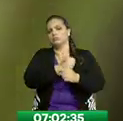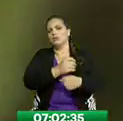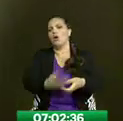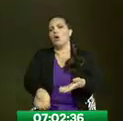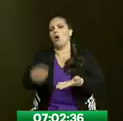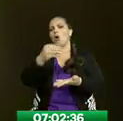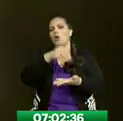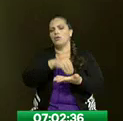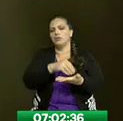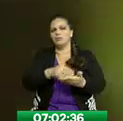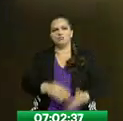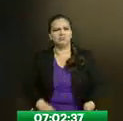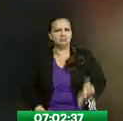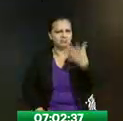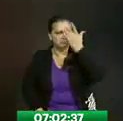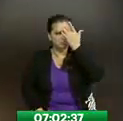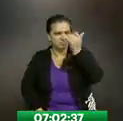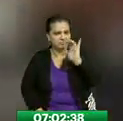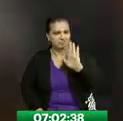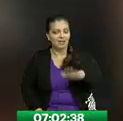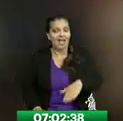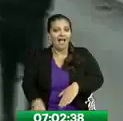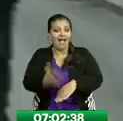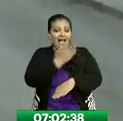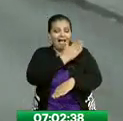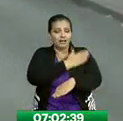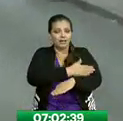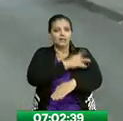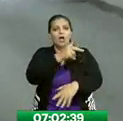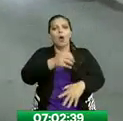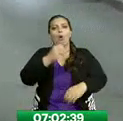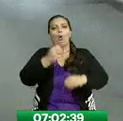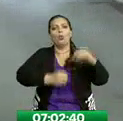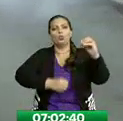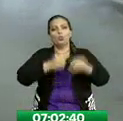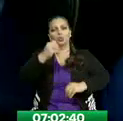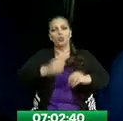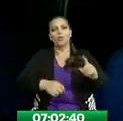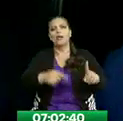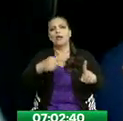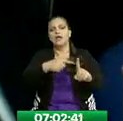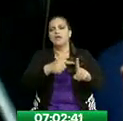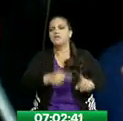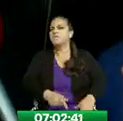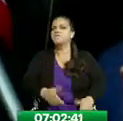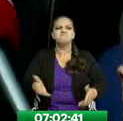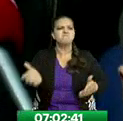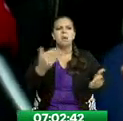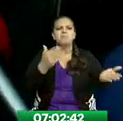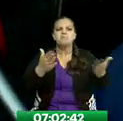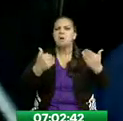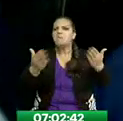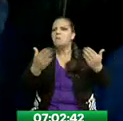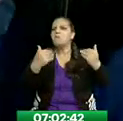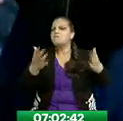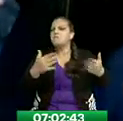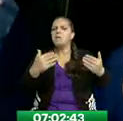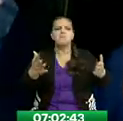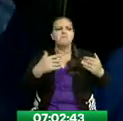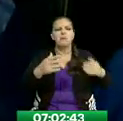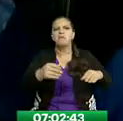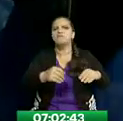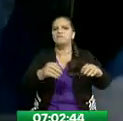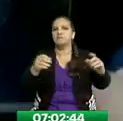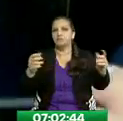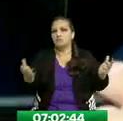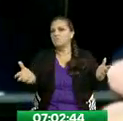supuestamente intentar desestabilizar al gobierno nacional en las protestas de octubre. Regreso con la firme convicción de mi